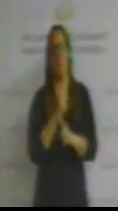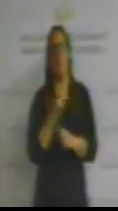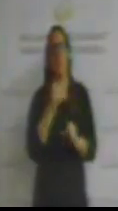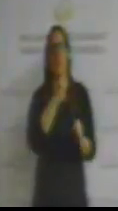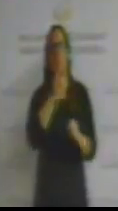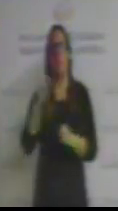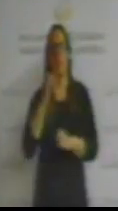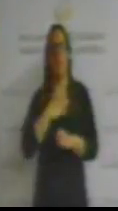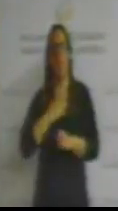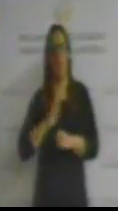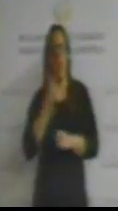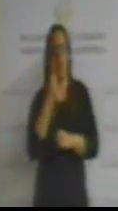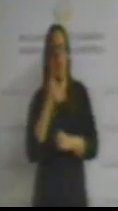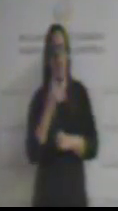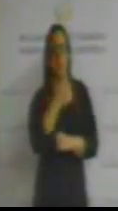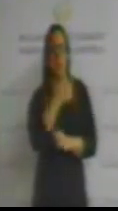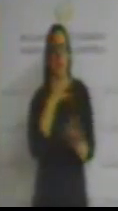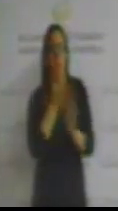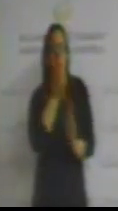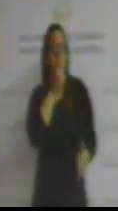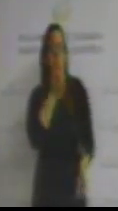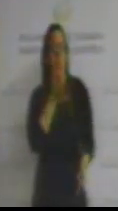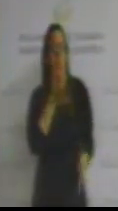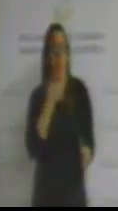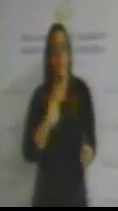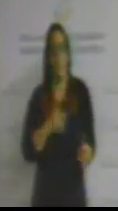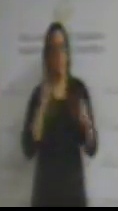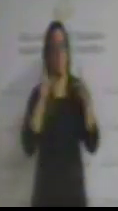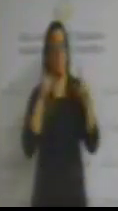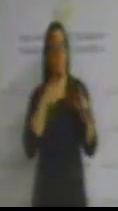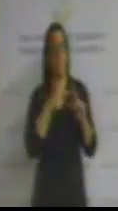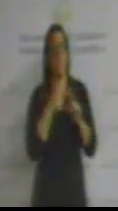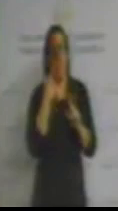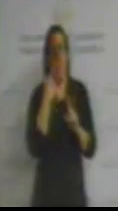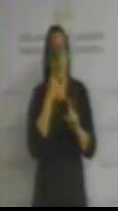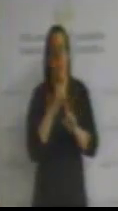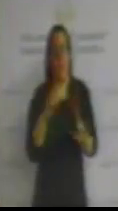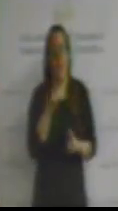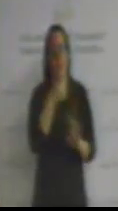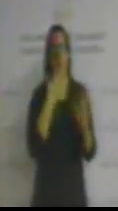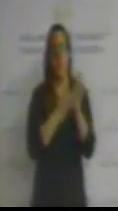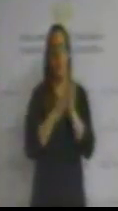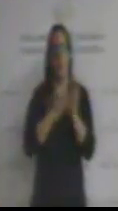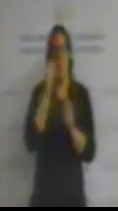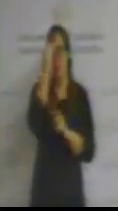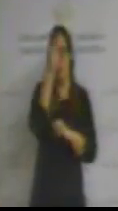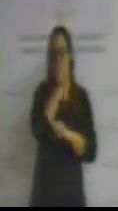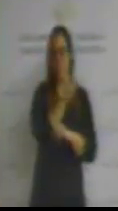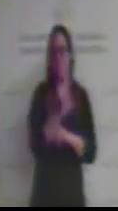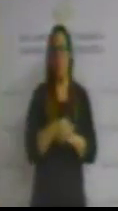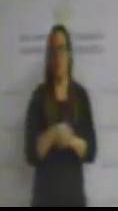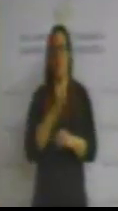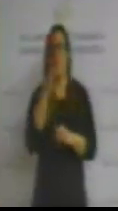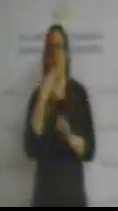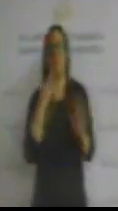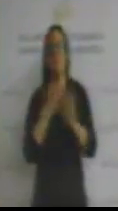señora Marcos, usted se retrata. Porque es una decisión que le compete única y exclusivamente a usted.